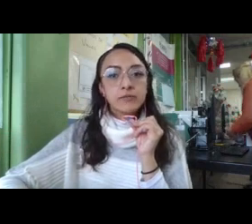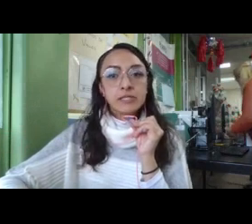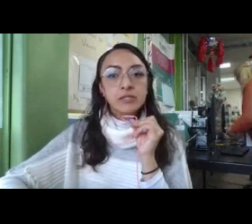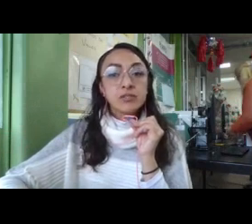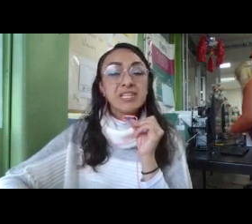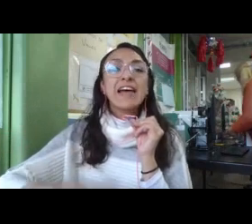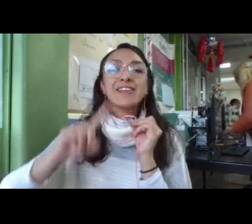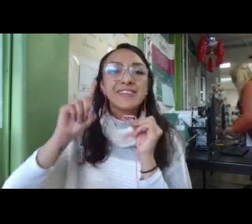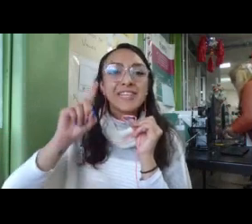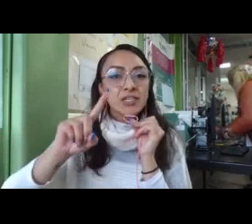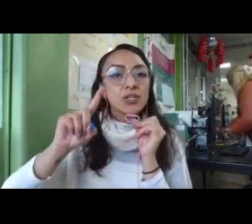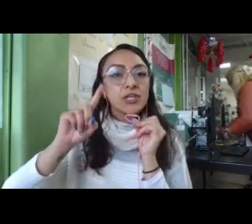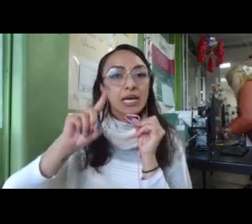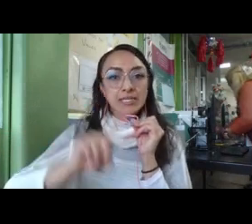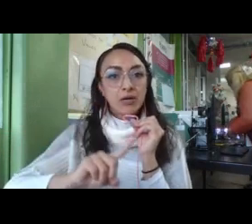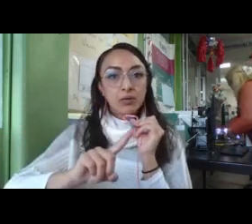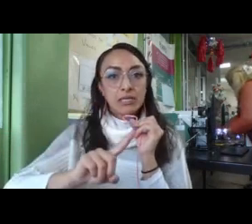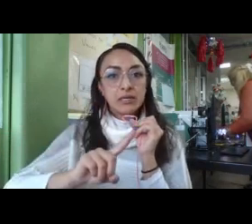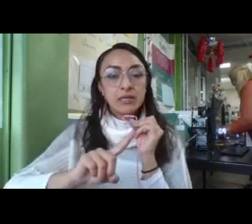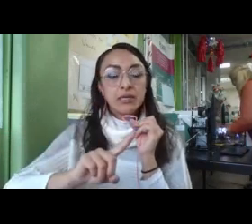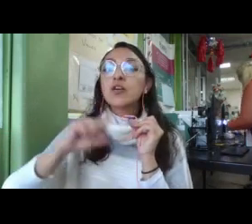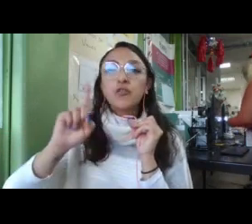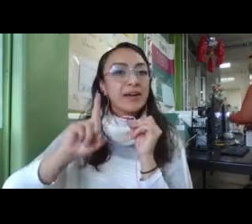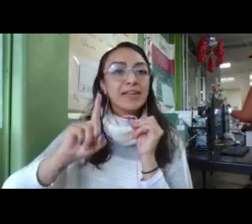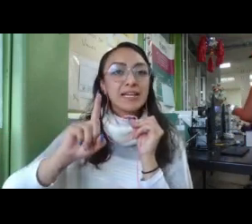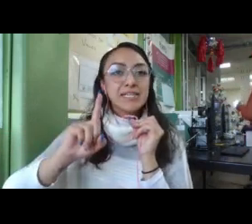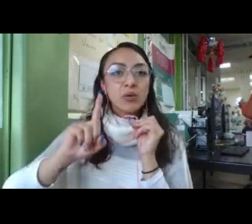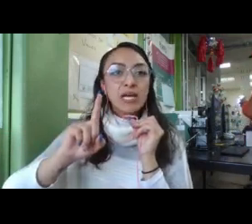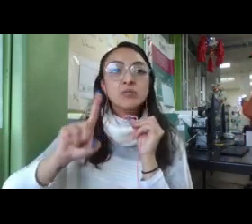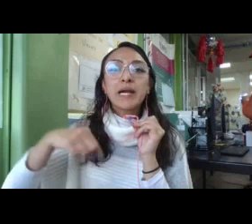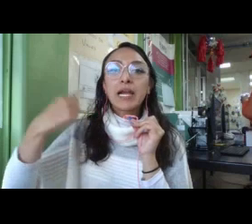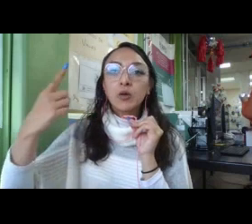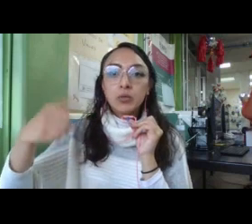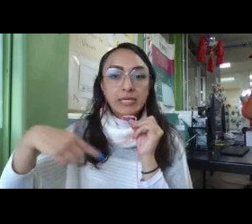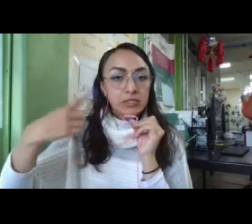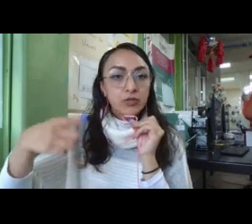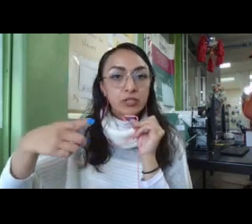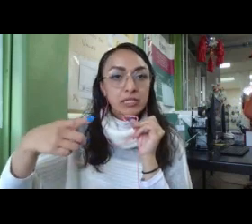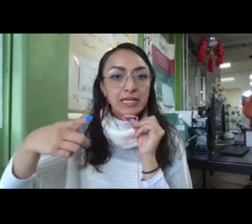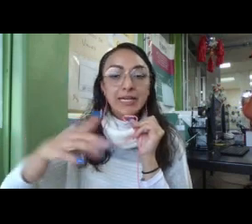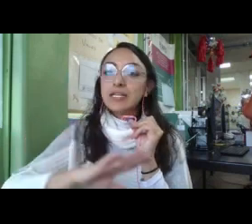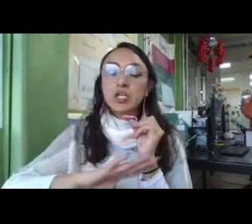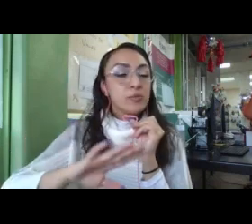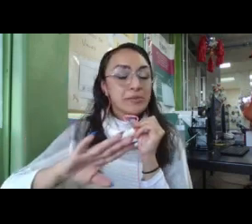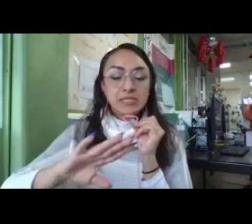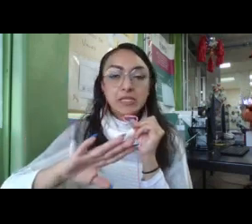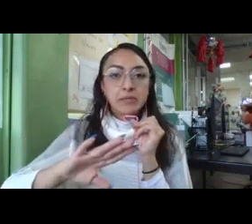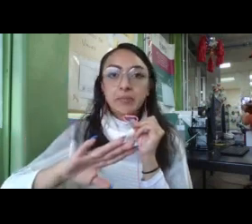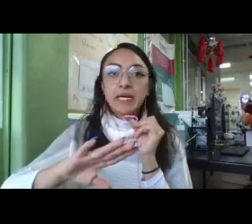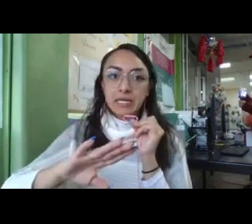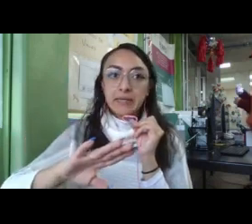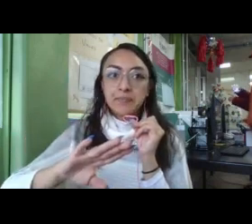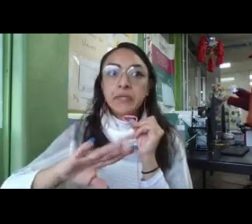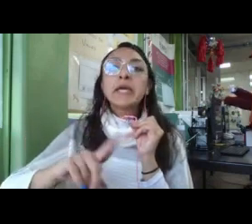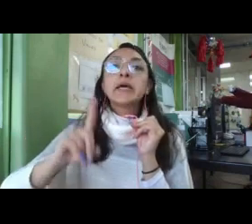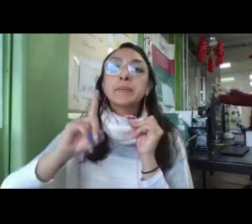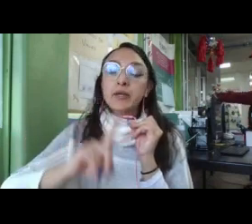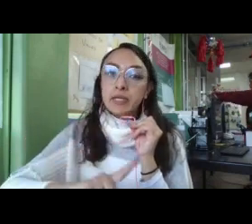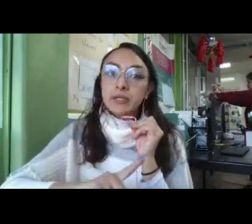varios beneficios dentro de las aulas. Fuera de las aulas, para la comunicación cotidiana, no me va a servir para